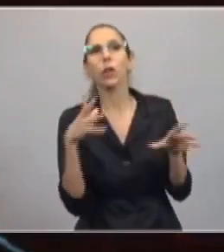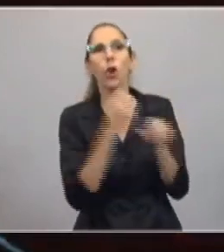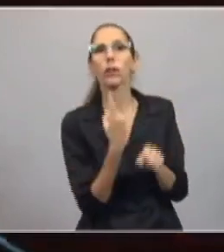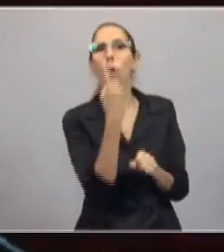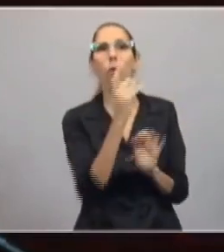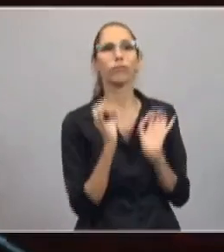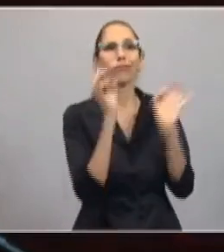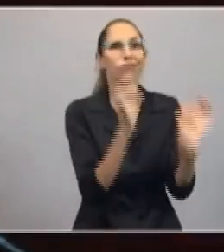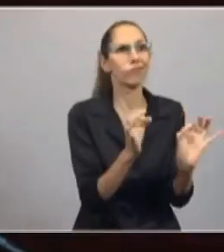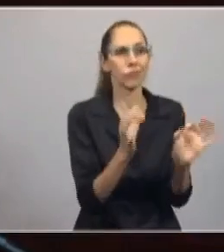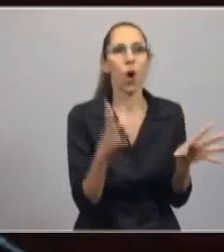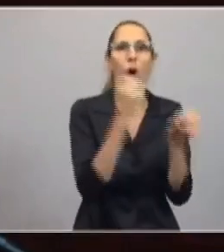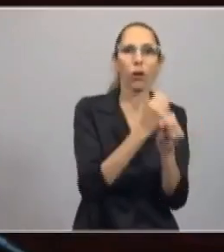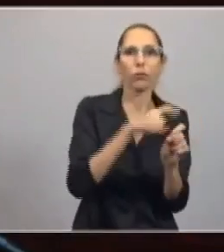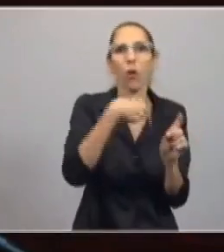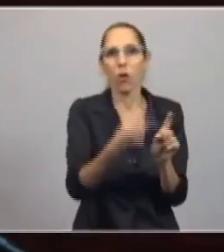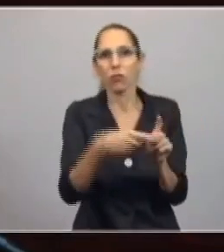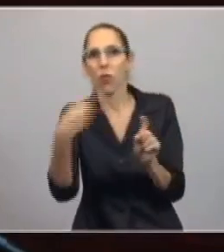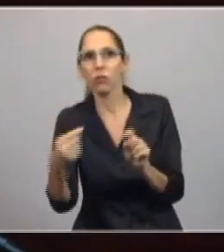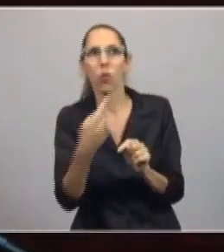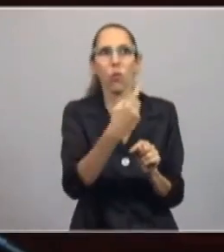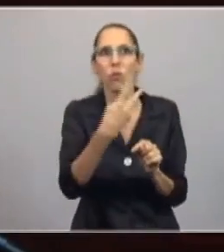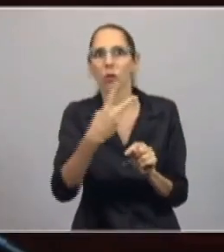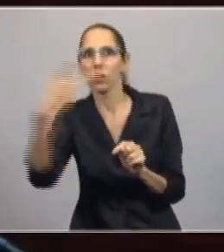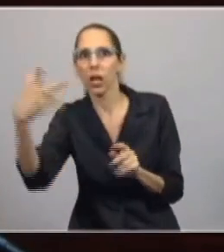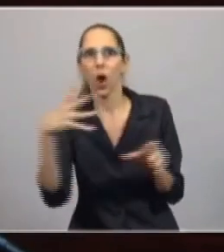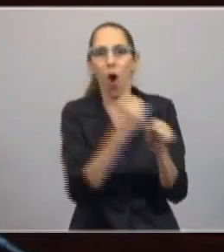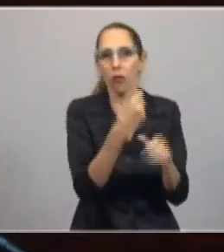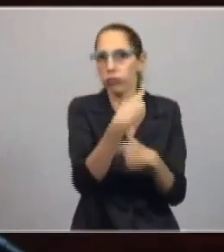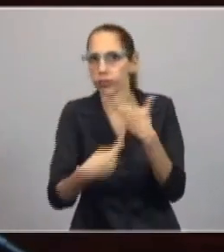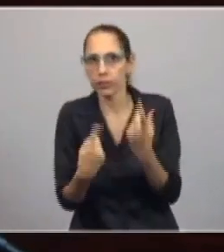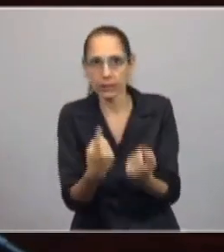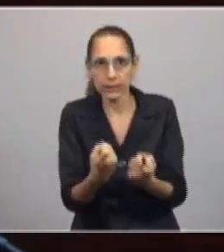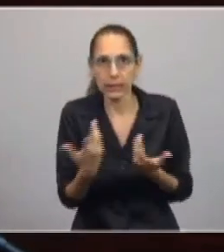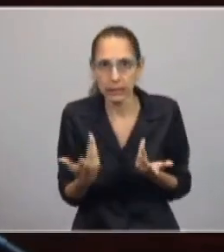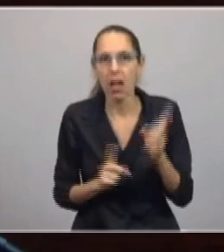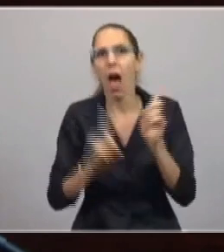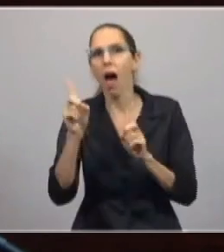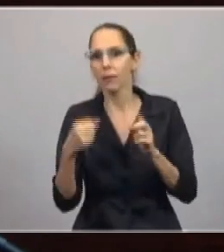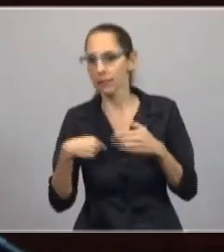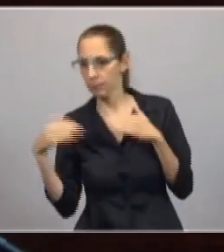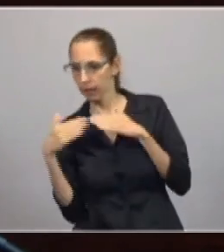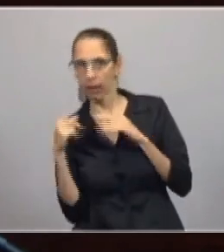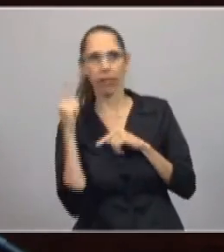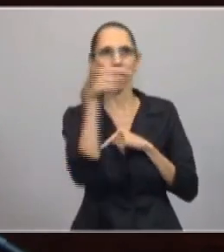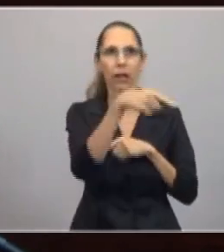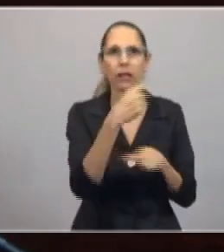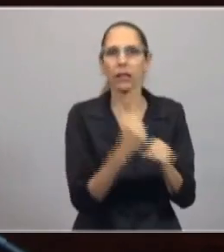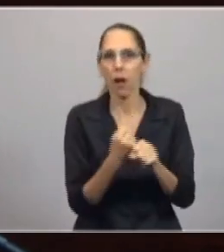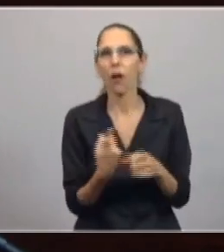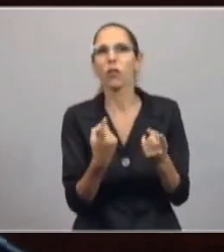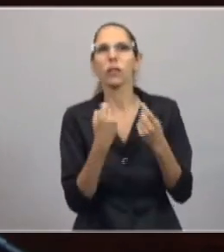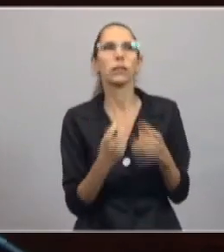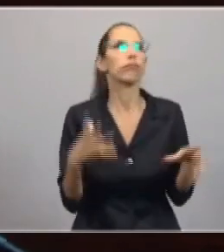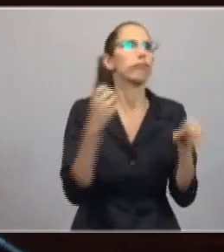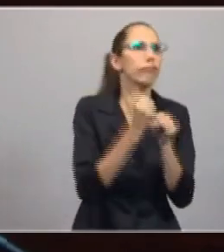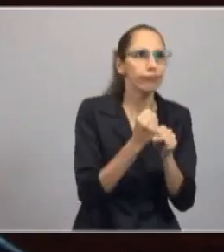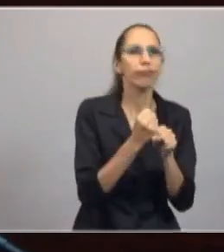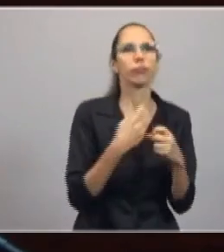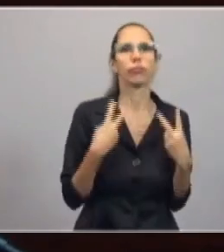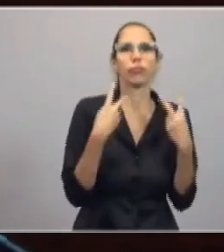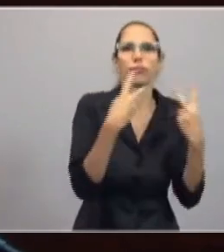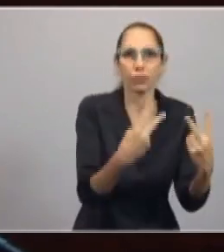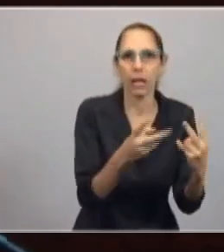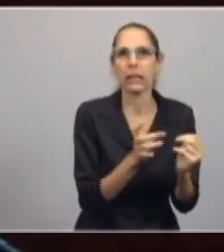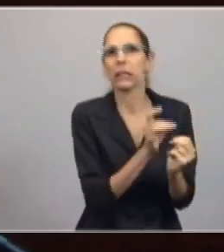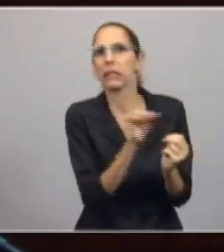3. Es normal que muchos, para ir a trabajar, tengan que pagar 3 boletos, colectivo, tren y colectivo.